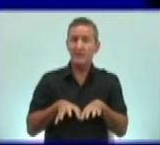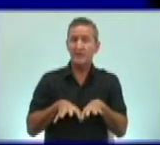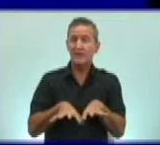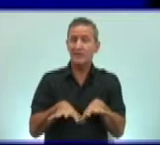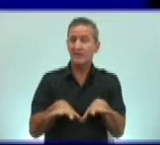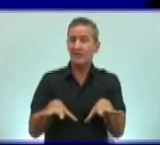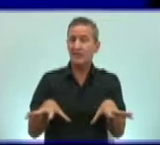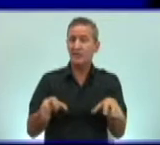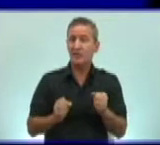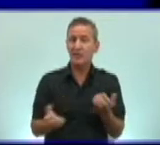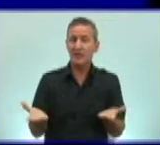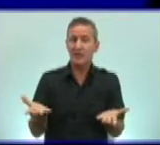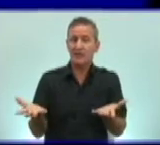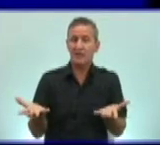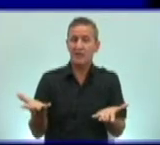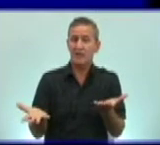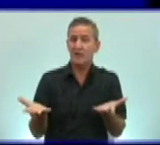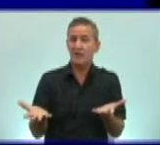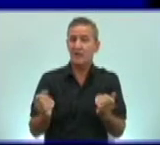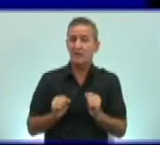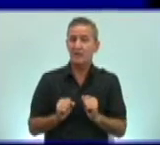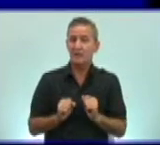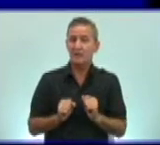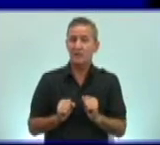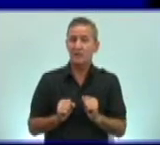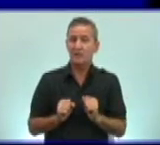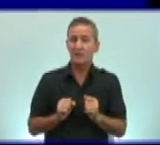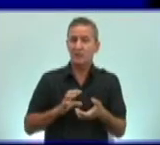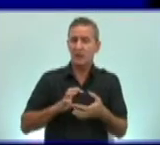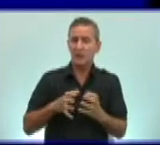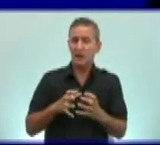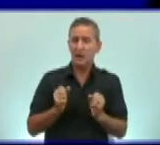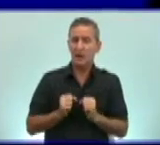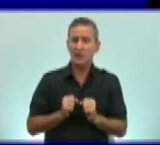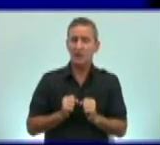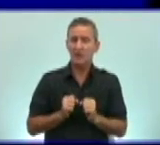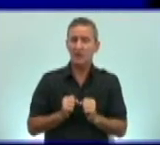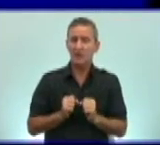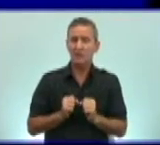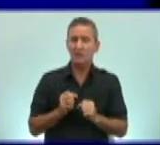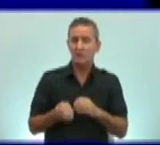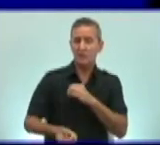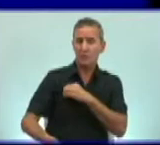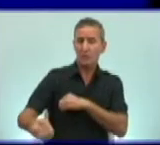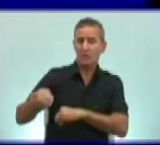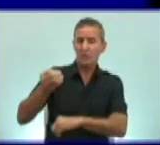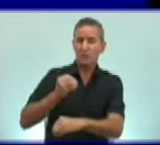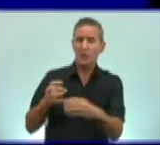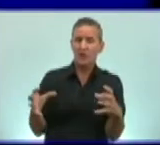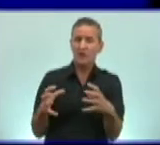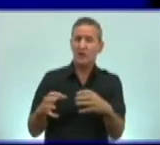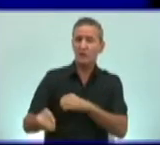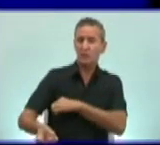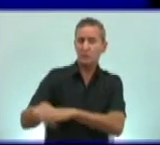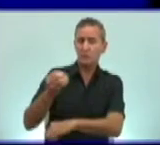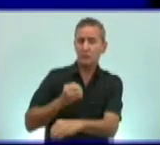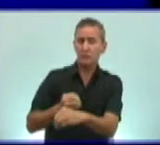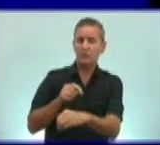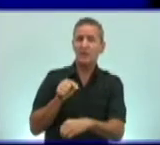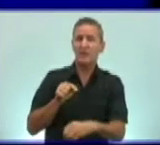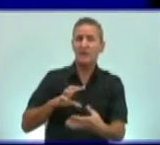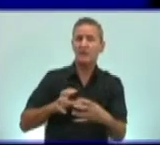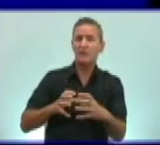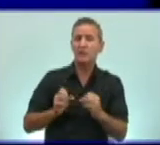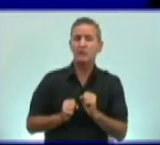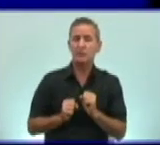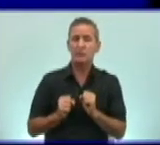el equilibrio se va a desplazar en el sentido de la reacción inversa, porque es en este sentido donde se produce el